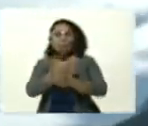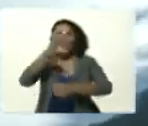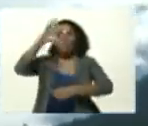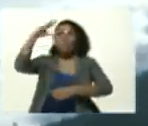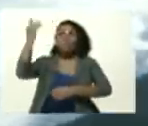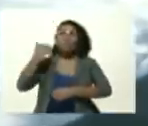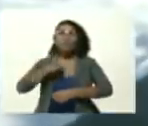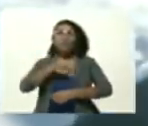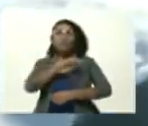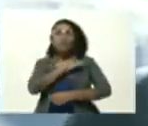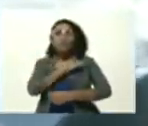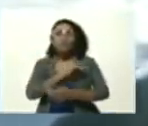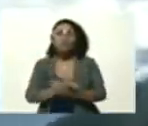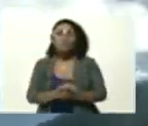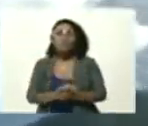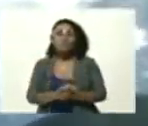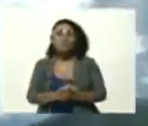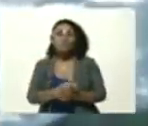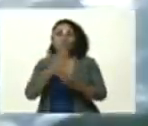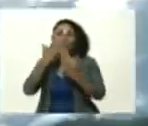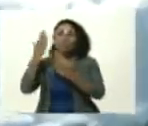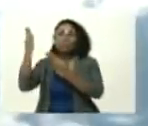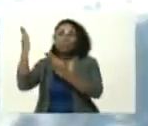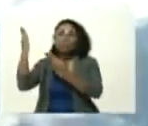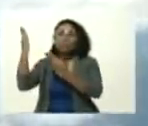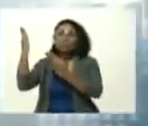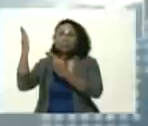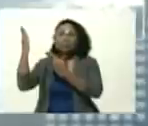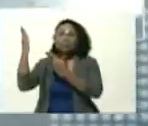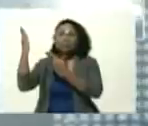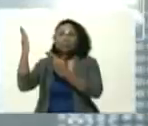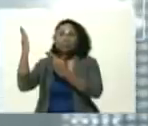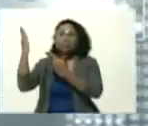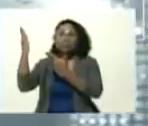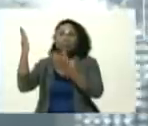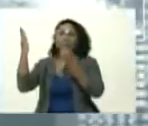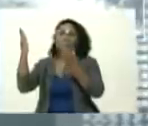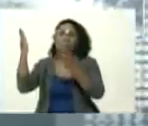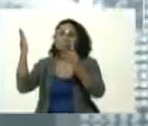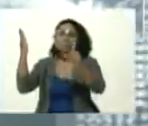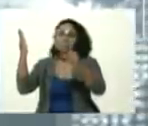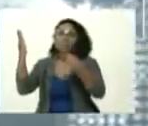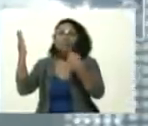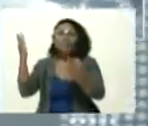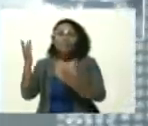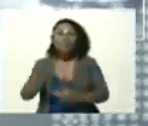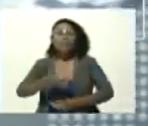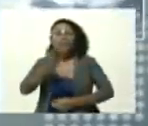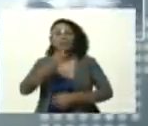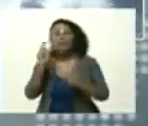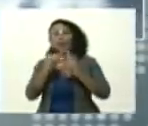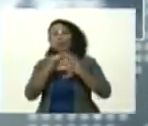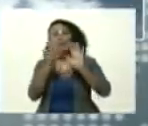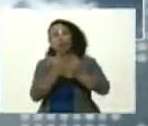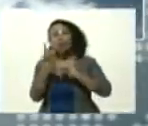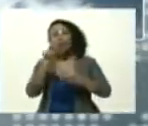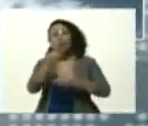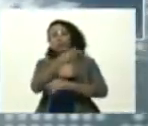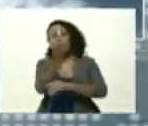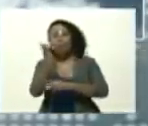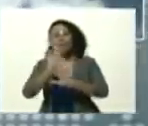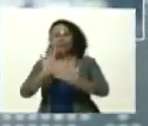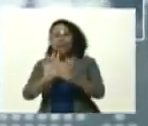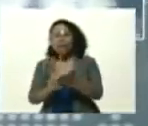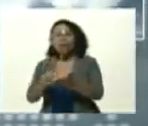nosotros. Ahí está. Bueno, Jason, dijiste algo muy importante, que ya ustedes están levantando el